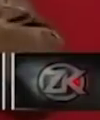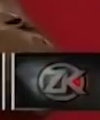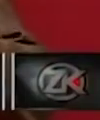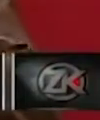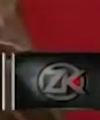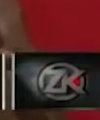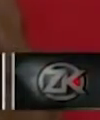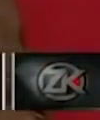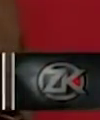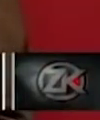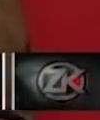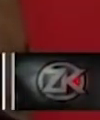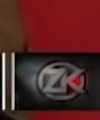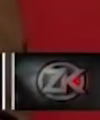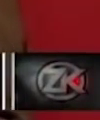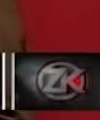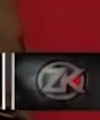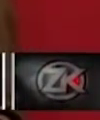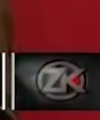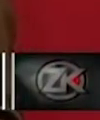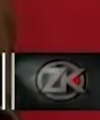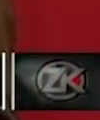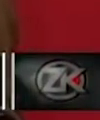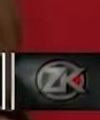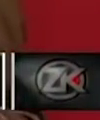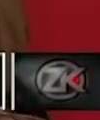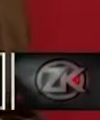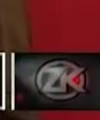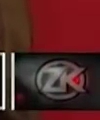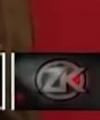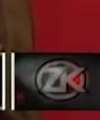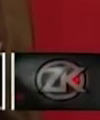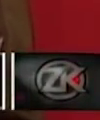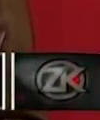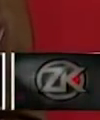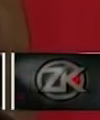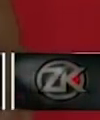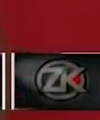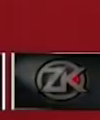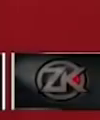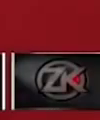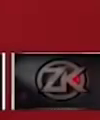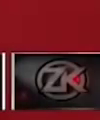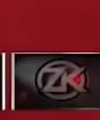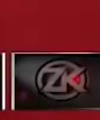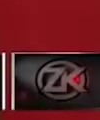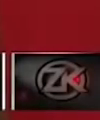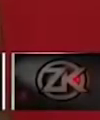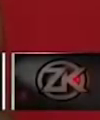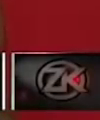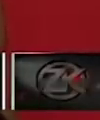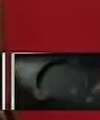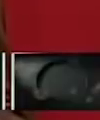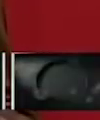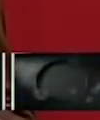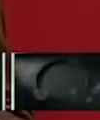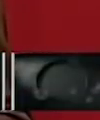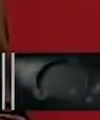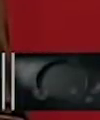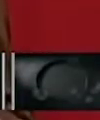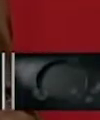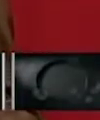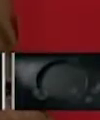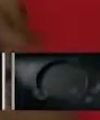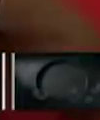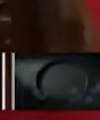de las distintas tribus. Aquí hacen eso con Diosdado, con el comandante Diosdado, con el comandante Maduro, y lo que van a